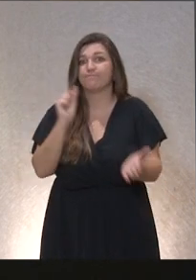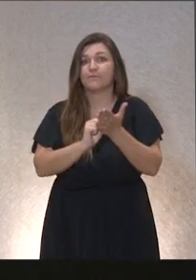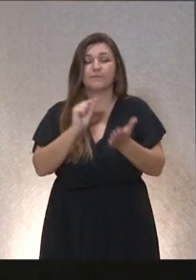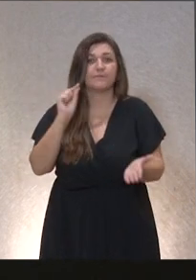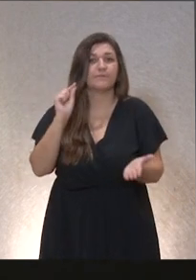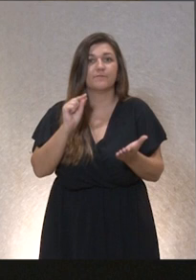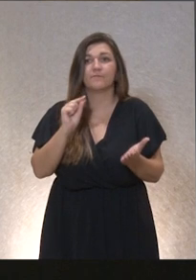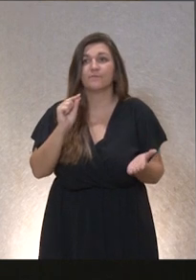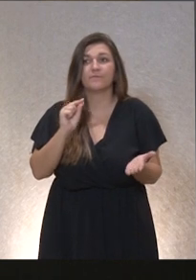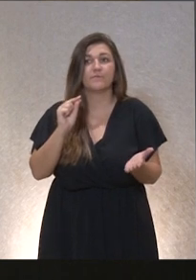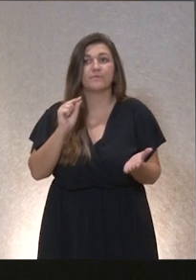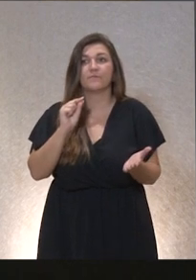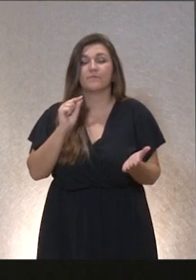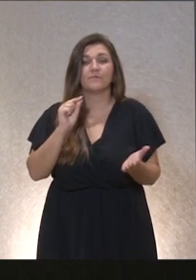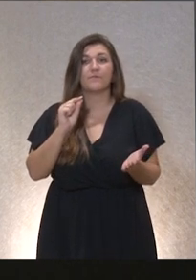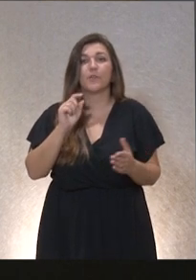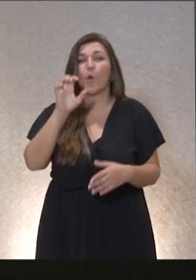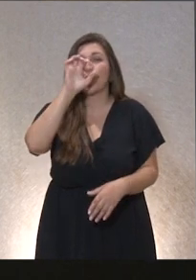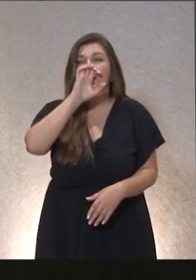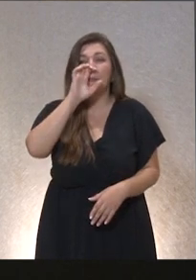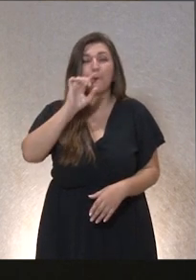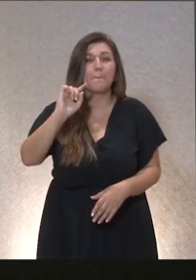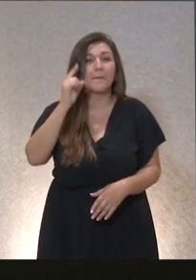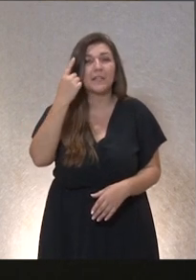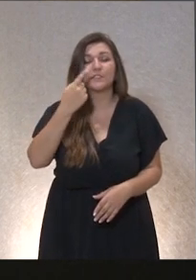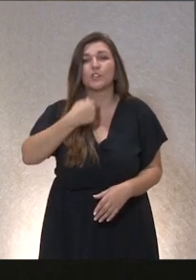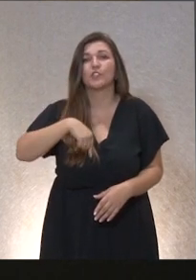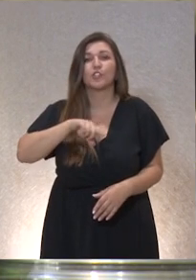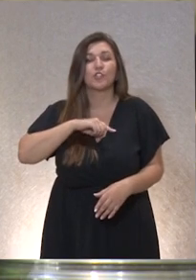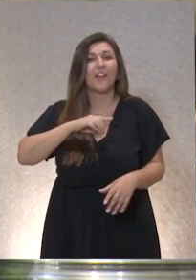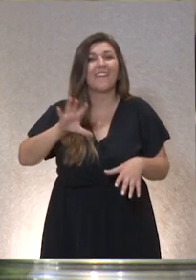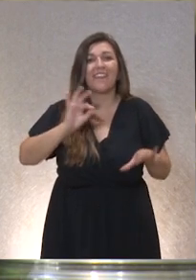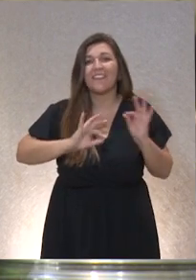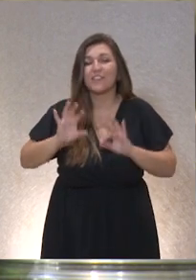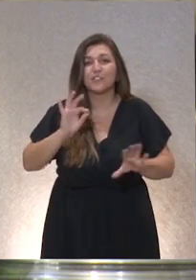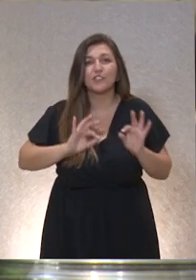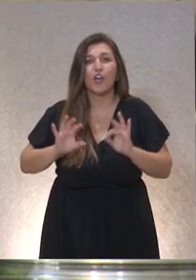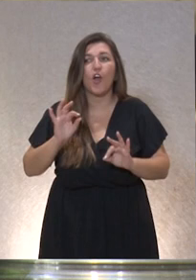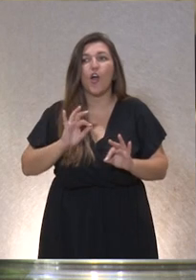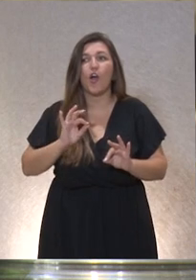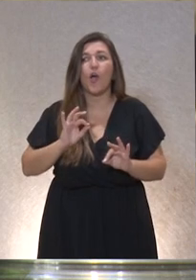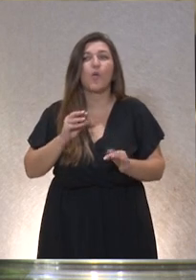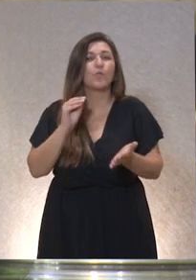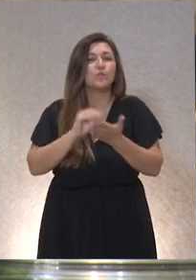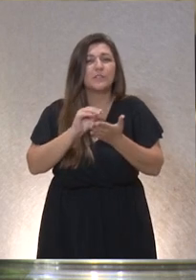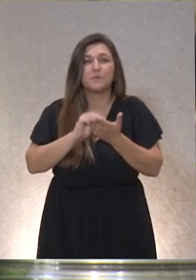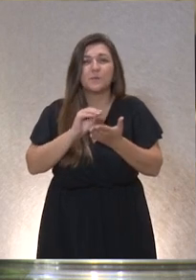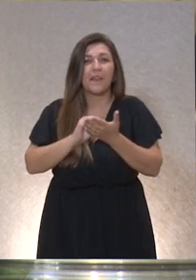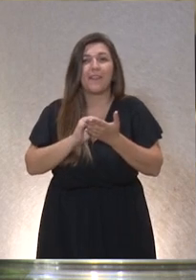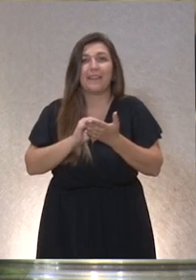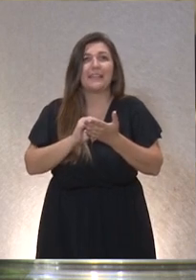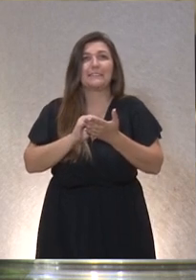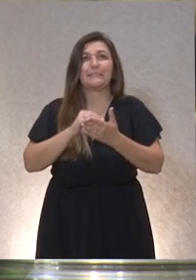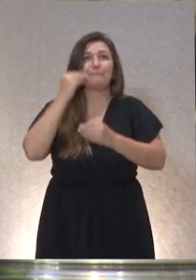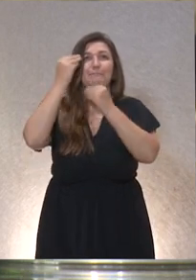y lo más curioso es que las hemos tenido que tomar prácticamente o muchas veces sin